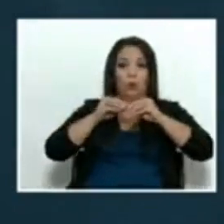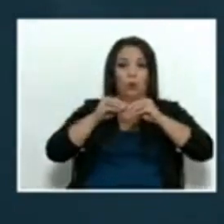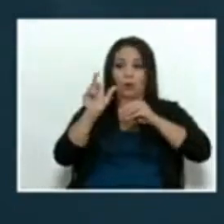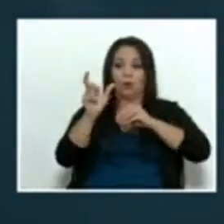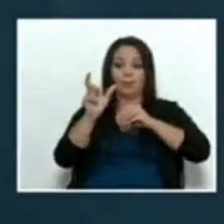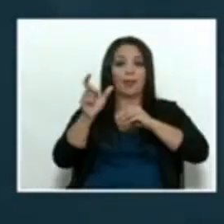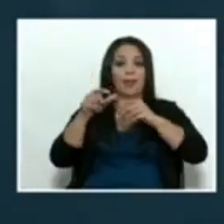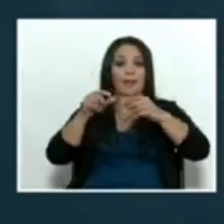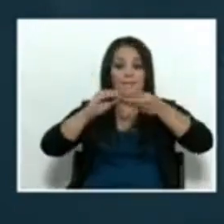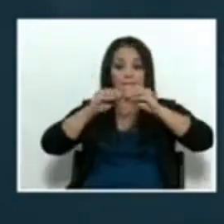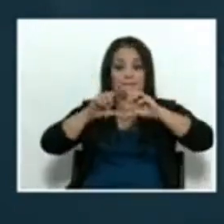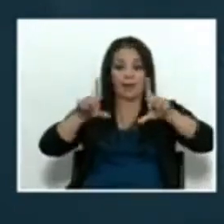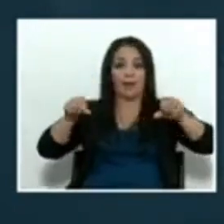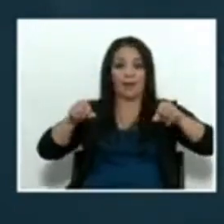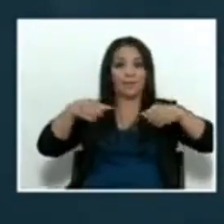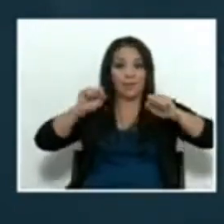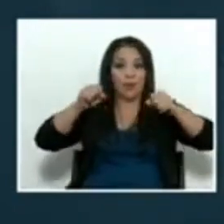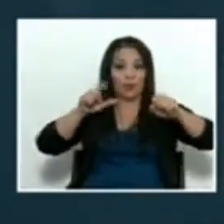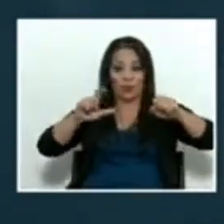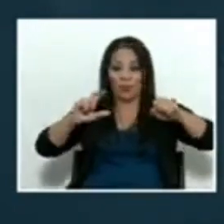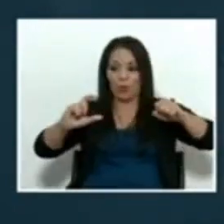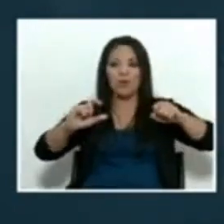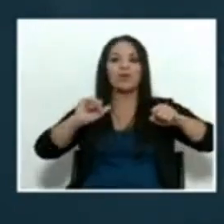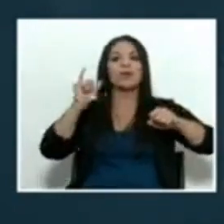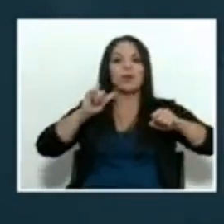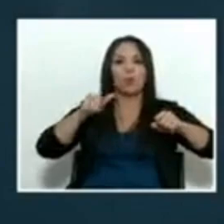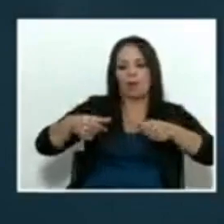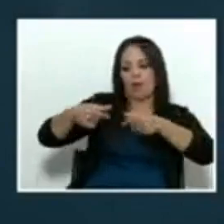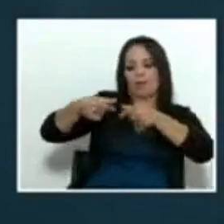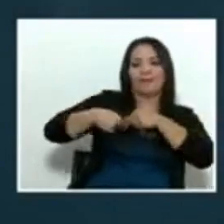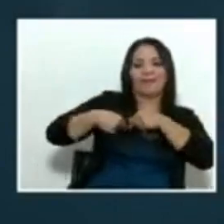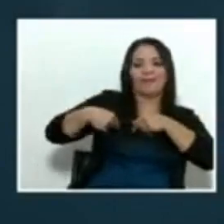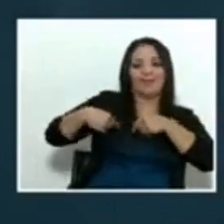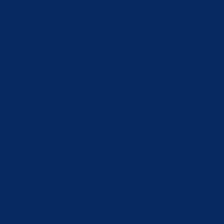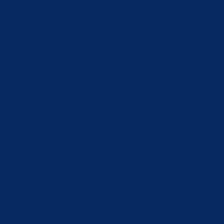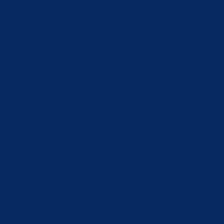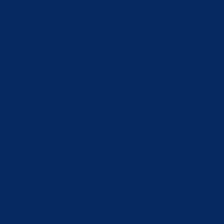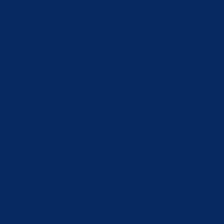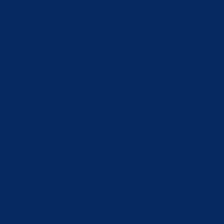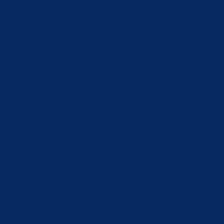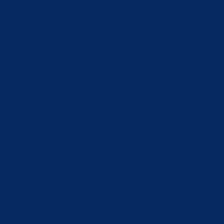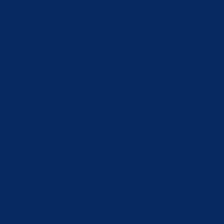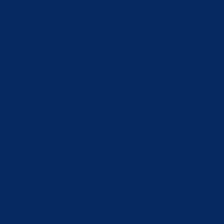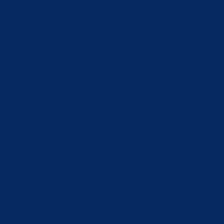motocicleta va a aparecer en ese chaleco en la parte frontal y en el dorso.